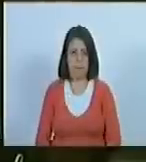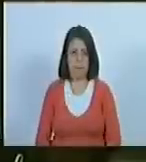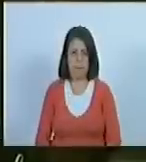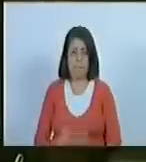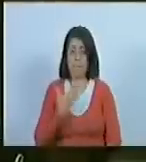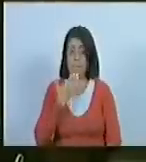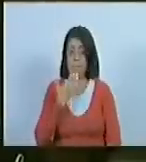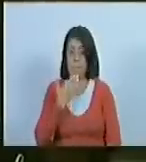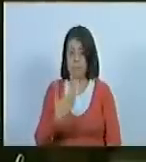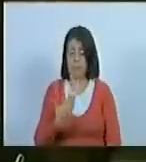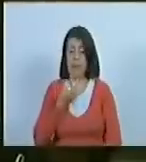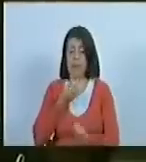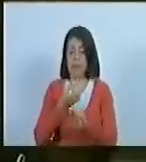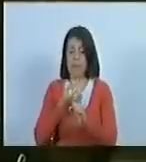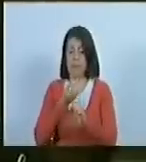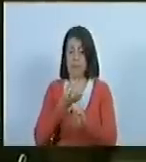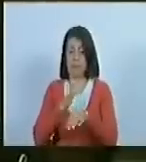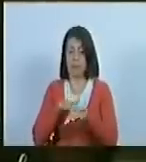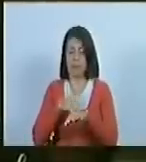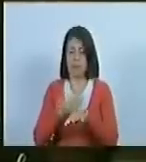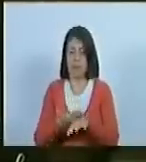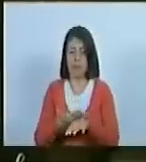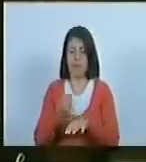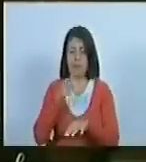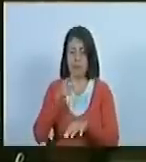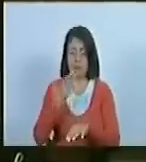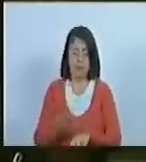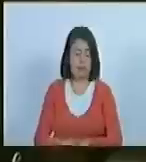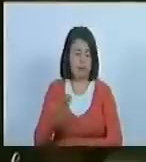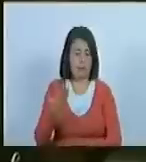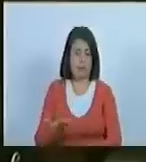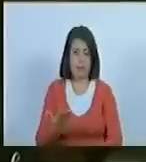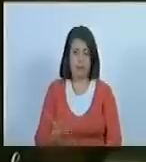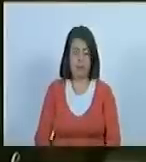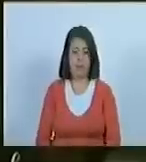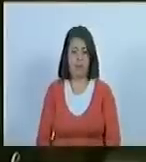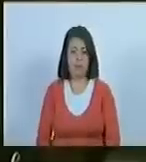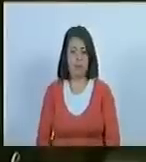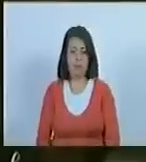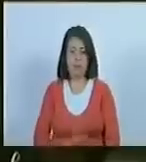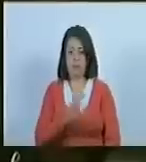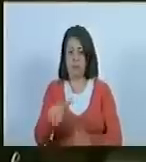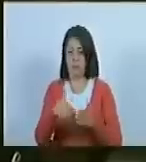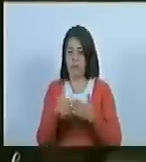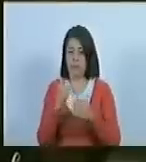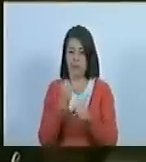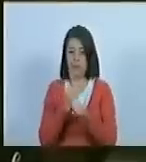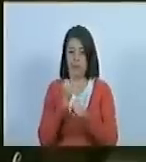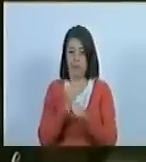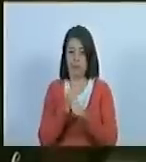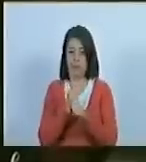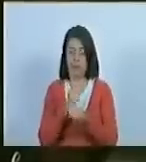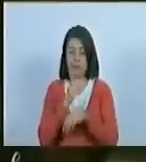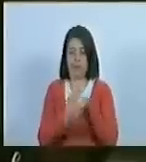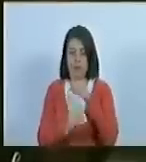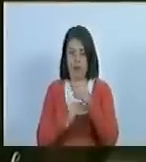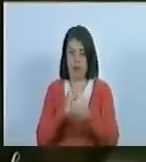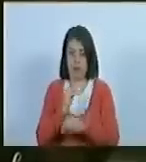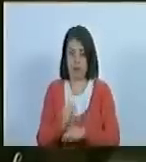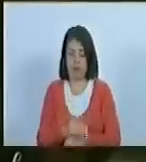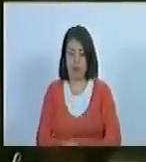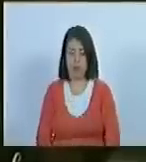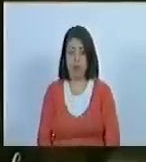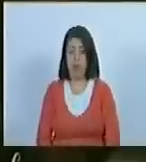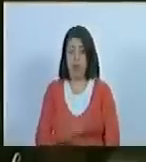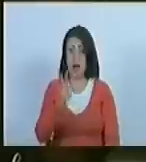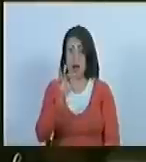Pido este derecho de palabra porque nos parece sumamente importante todo el trabajo que han venido haciendo